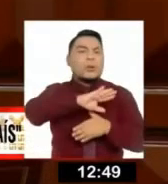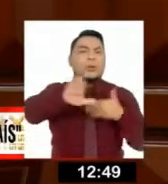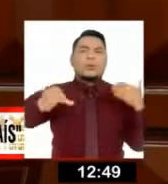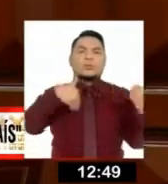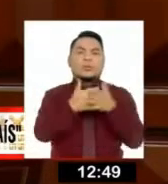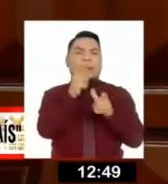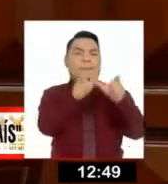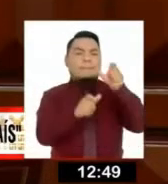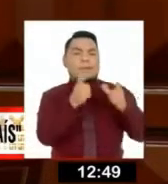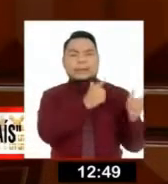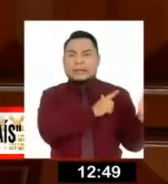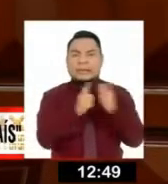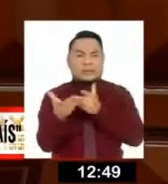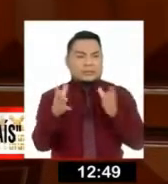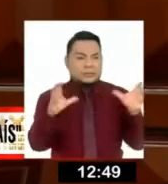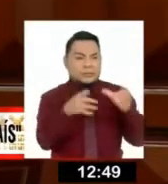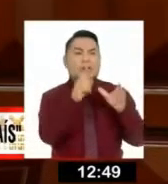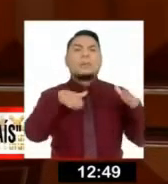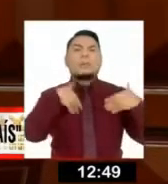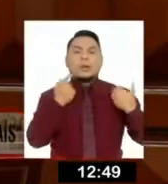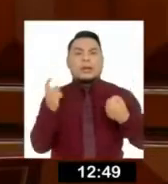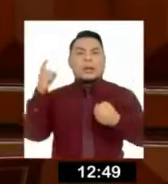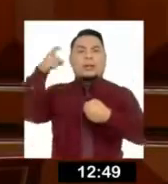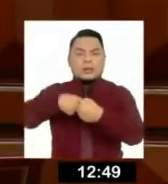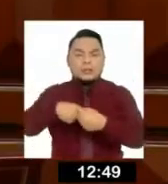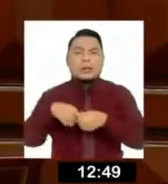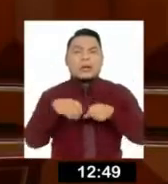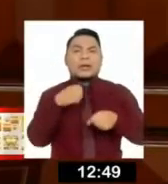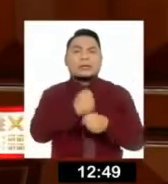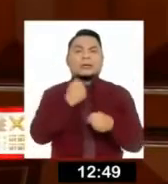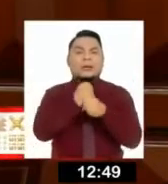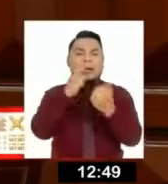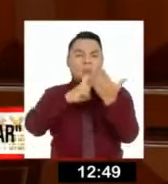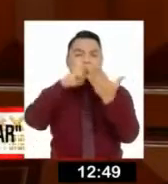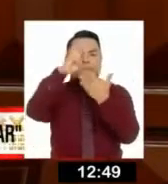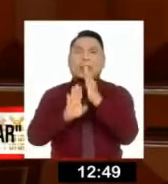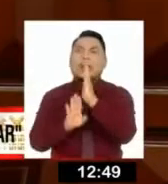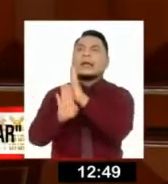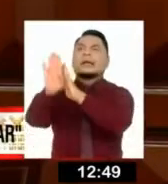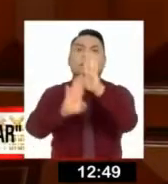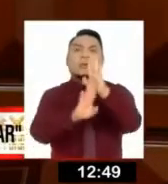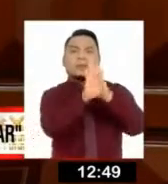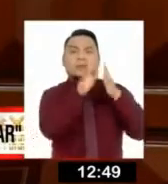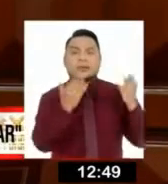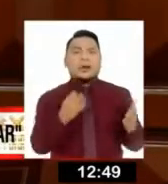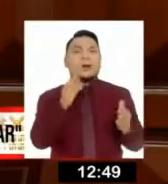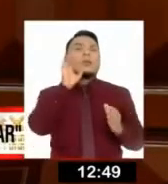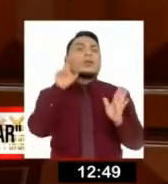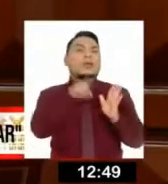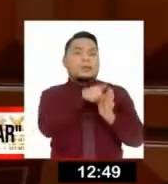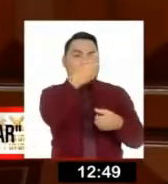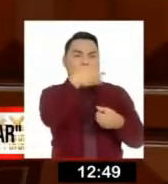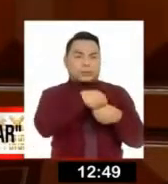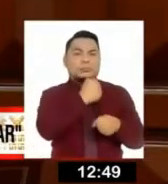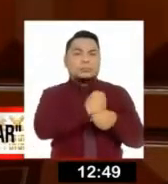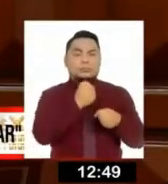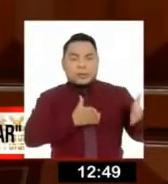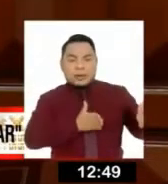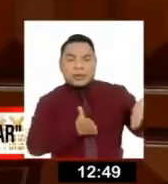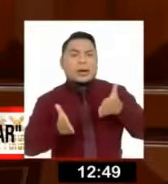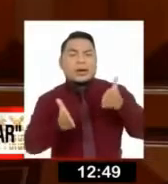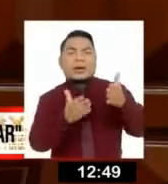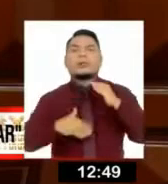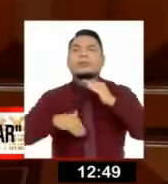el personal disponible pueda participar en la ejecución de proyectos de desarrollo como caminos, obras de